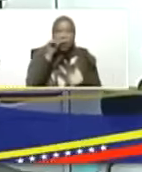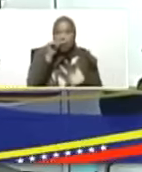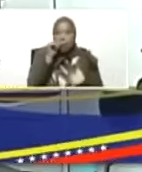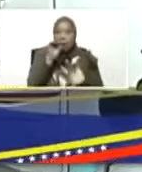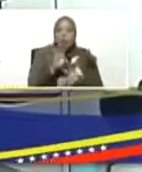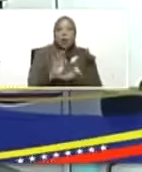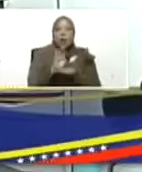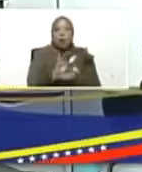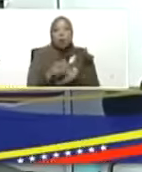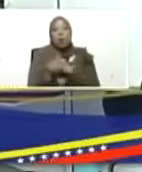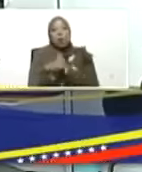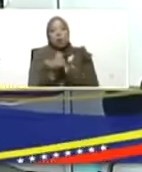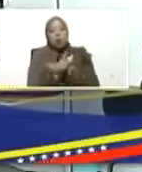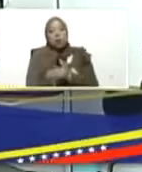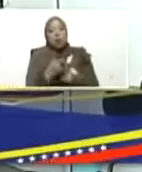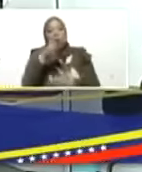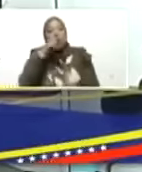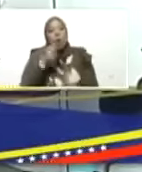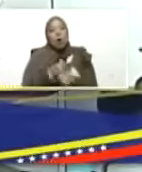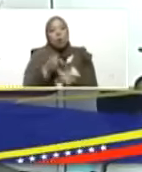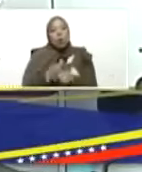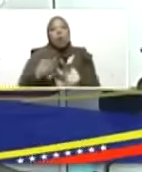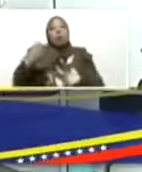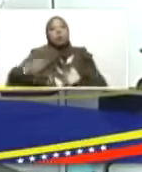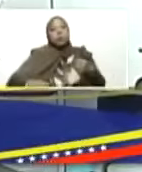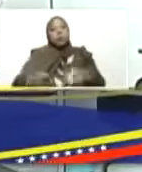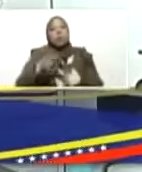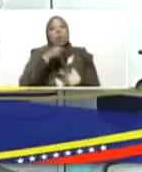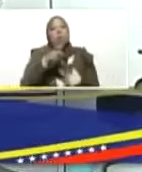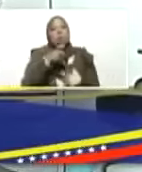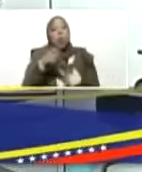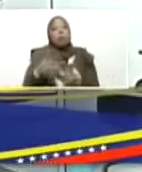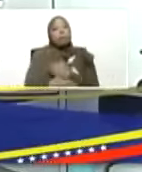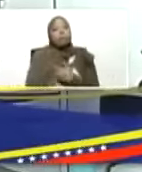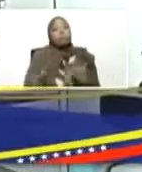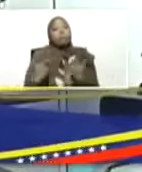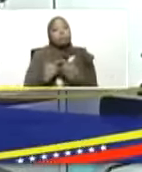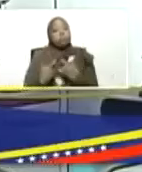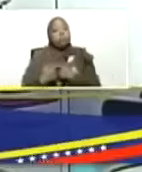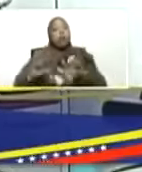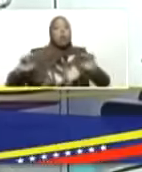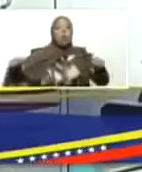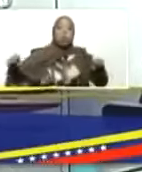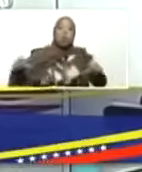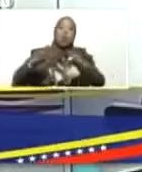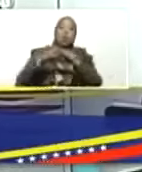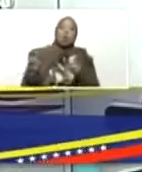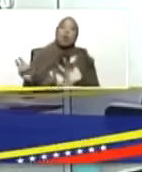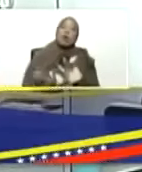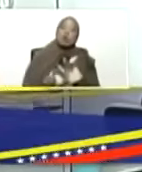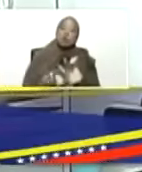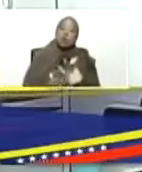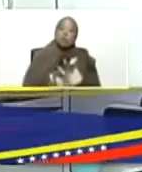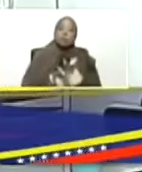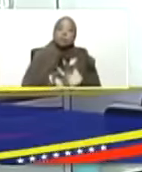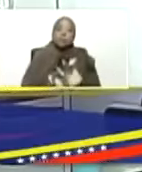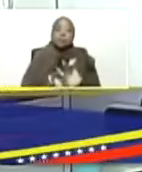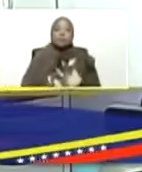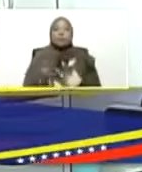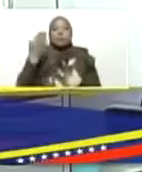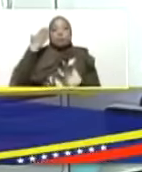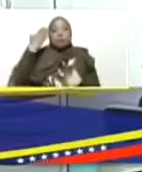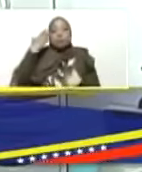cuidarse. Porque tenemos muchos accidentes con muchachos y muchachas en moto, en todo el país. Ustedes lo saben,